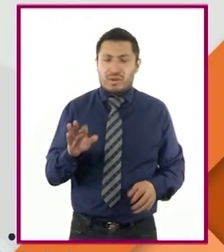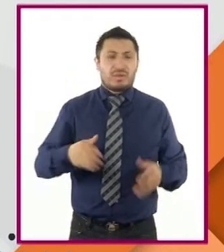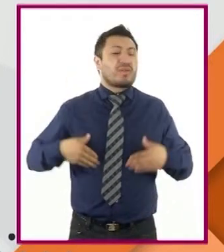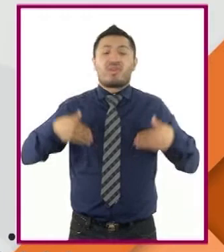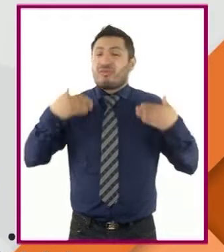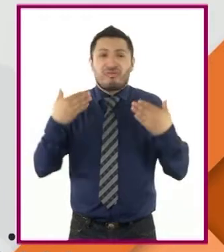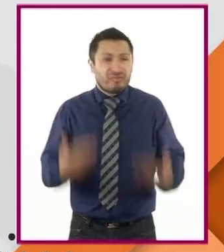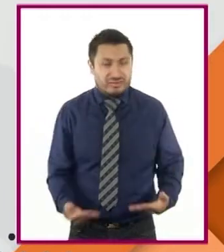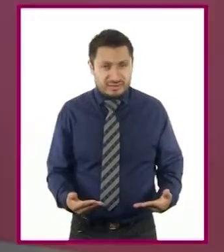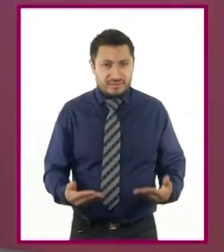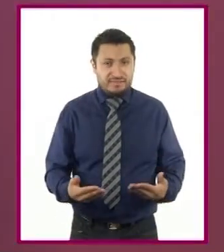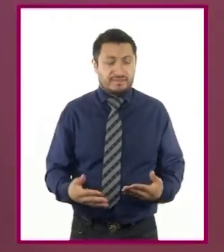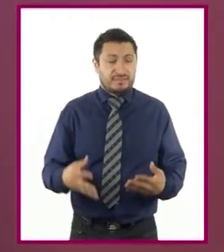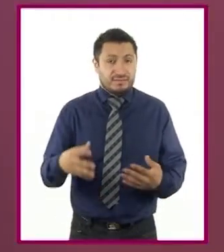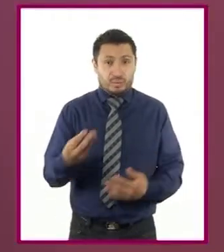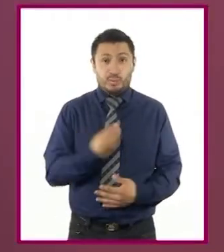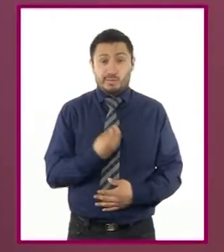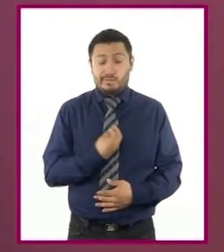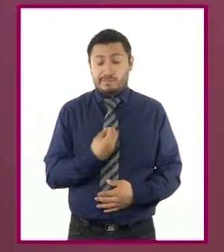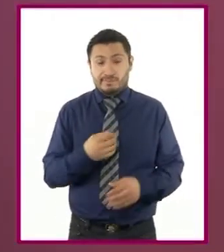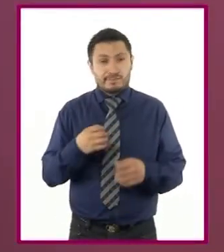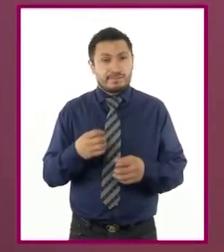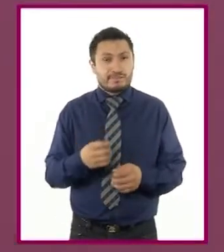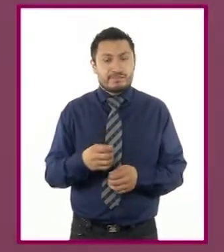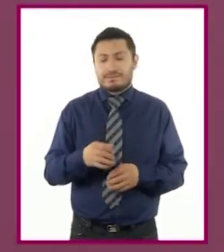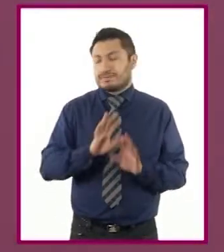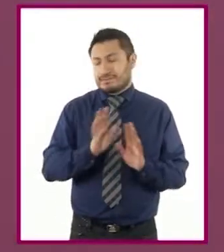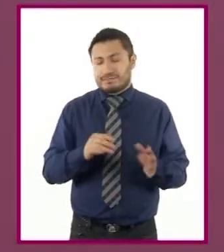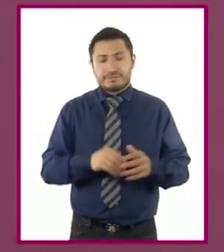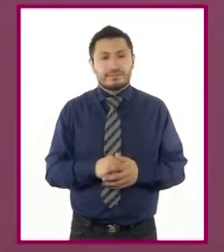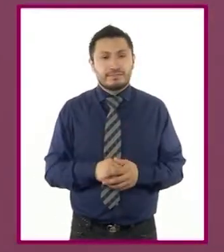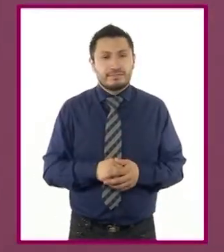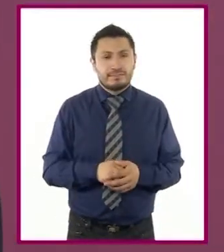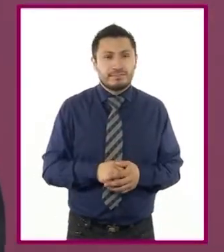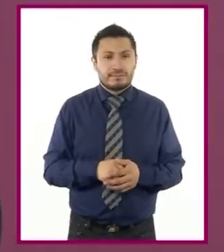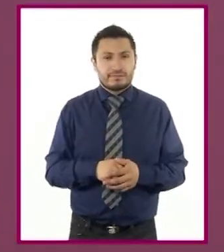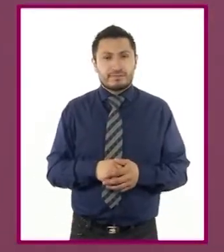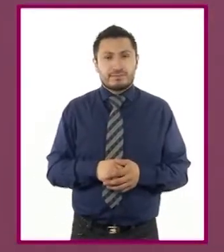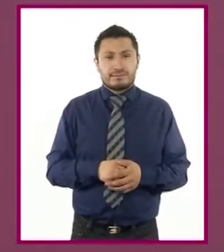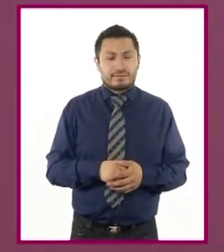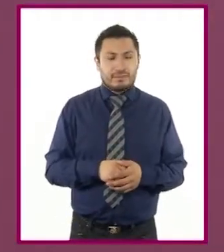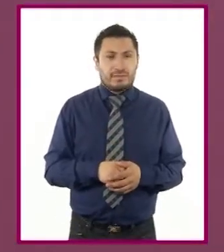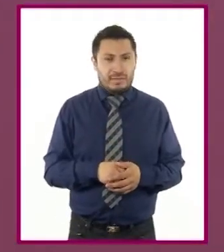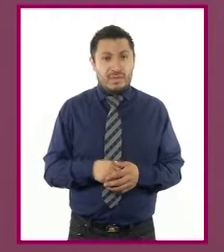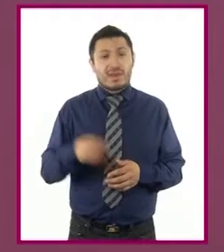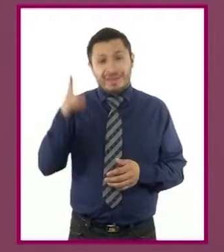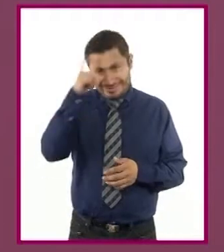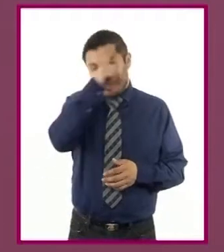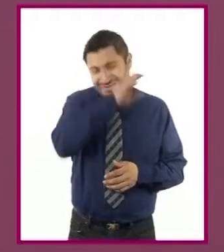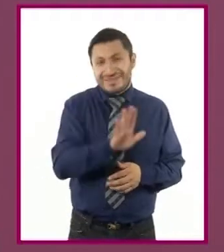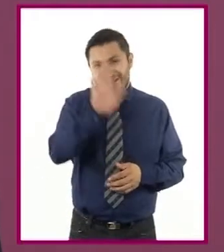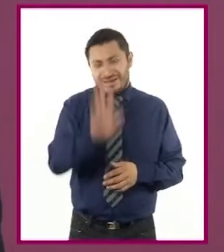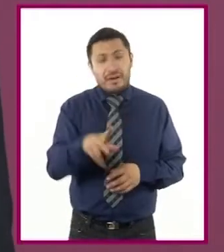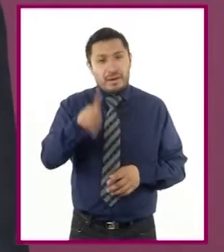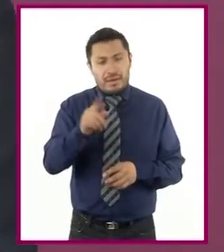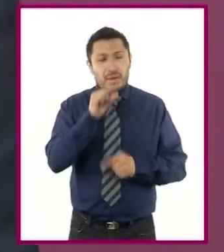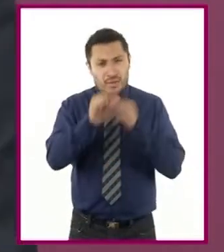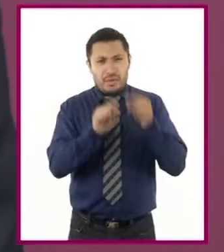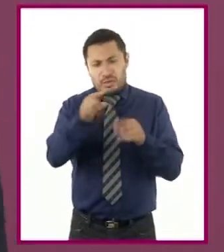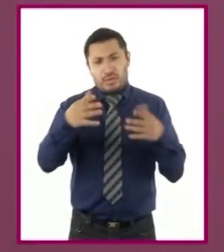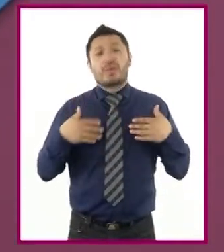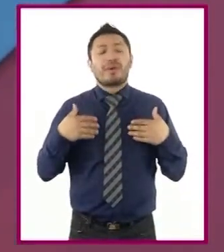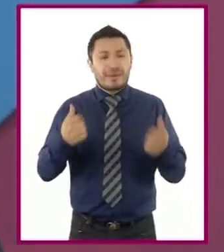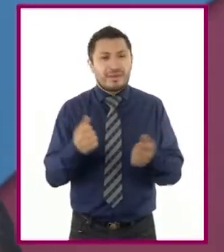ya en contenerlo. Hasta aquí la lectura. Como pudieron darse cuenta durante estos años,